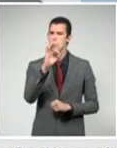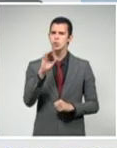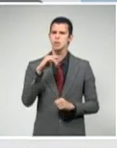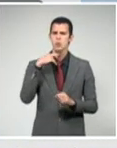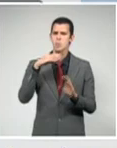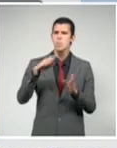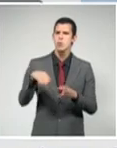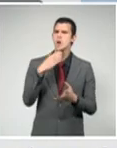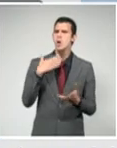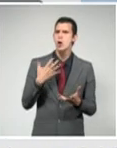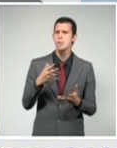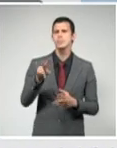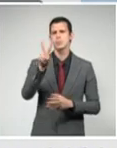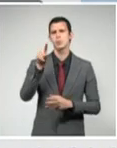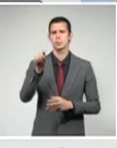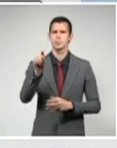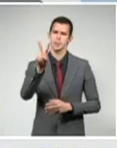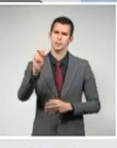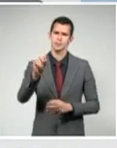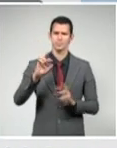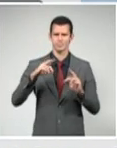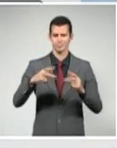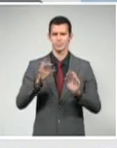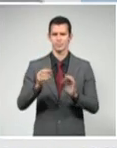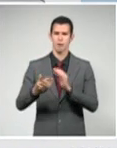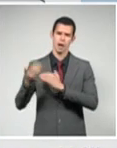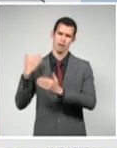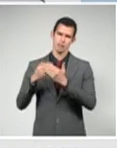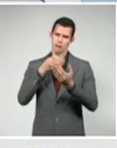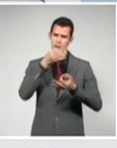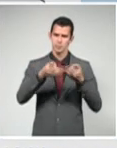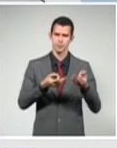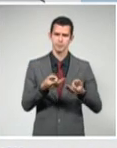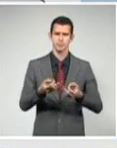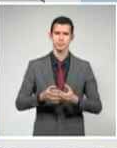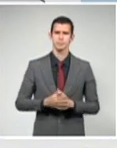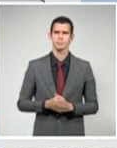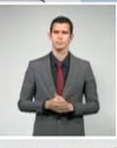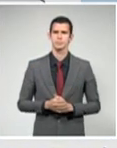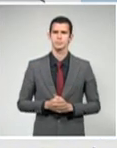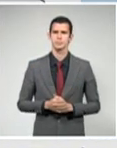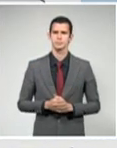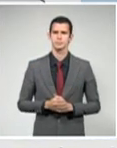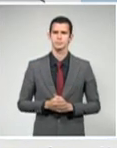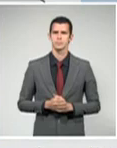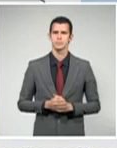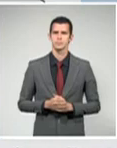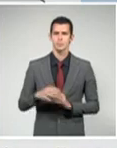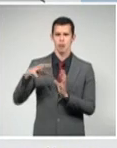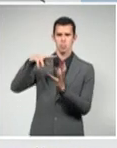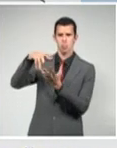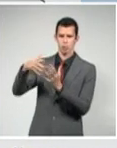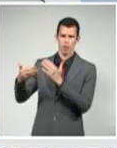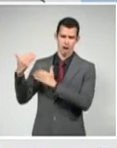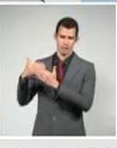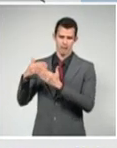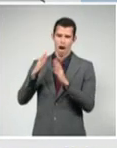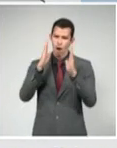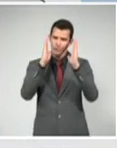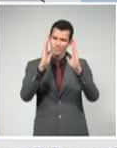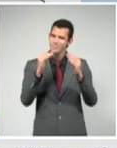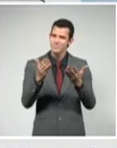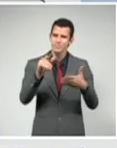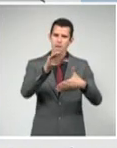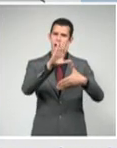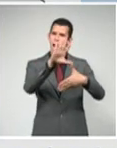2,20%. La región de las Américas, pues realmente se sigue manteniendo como epicentro